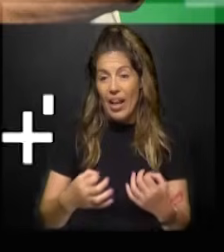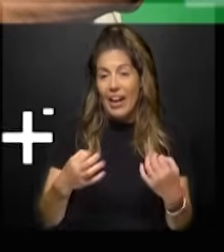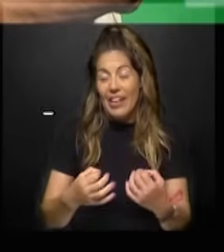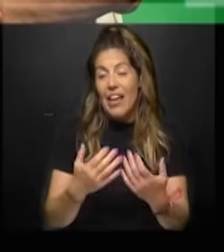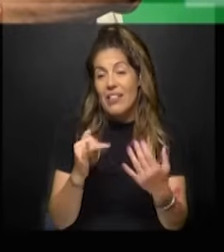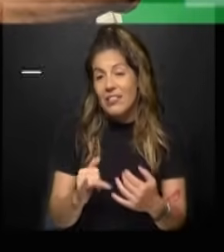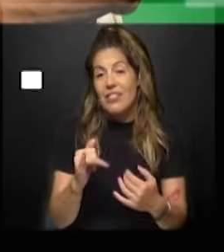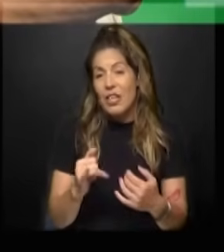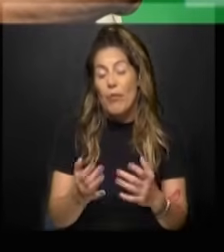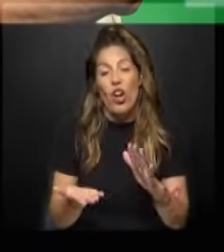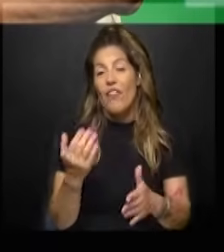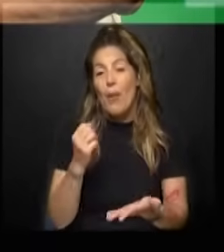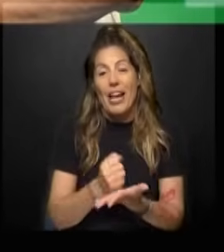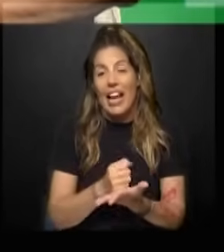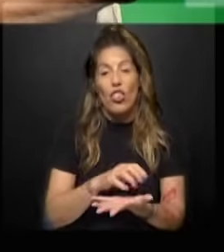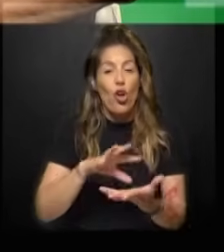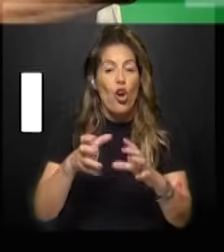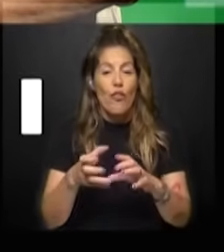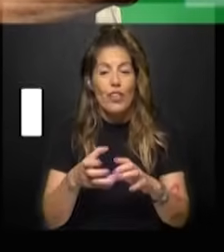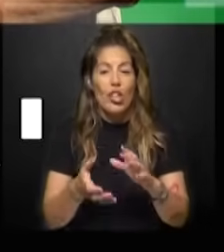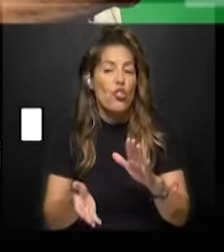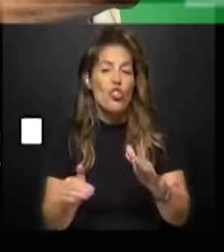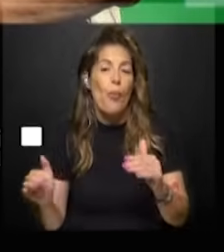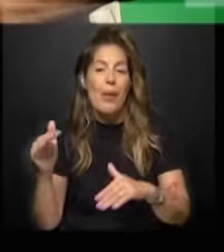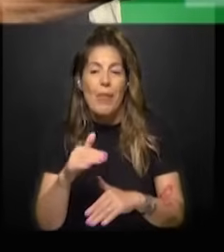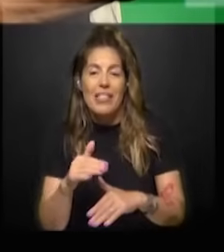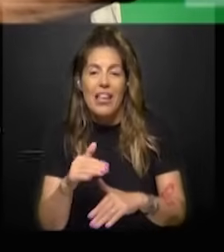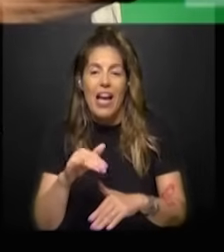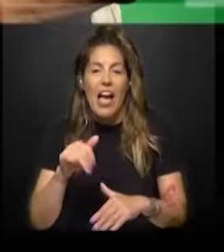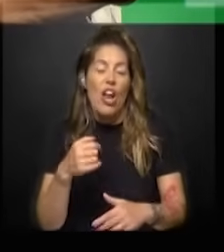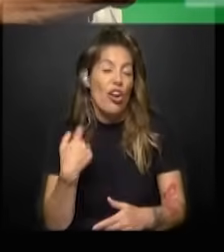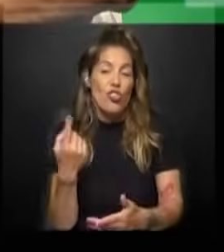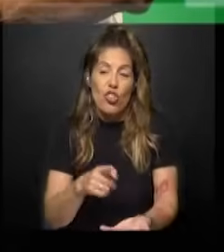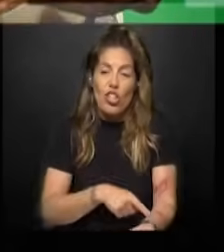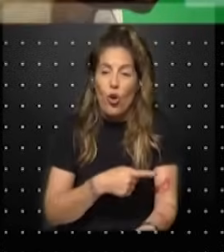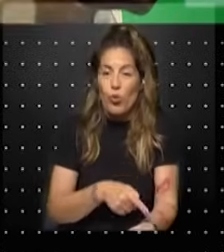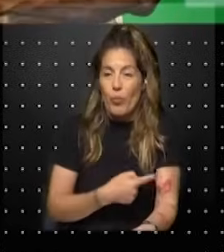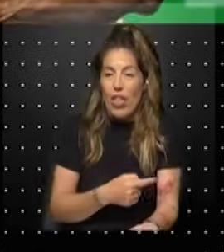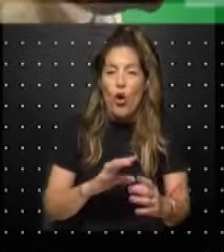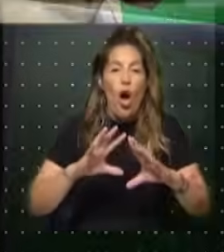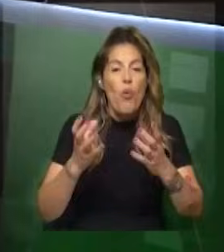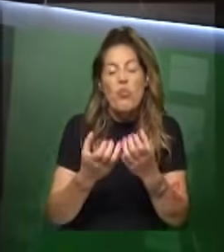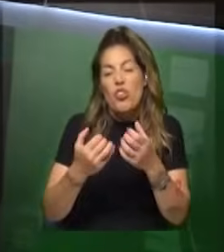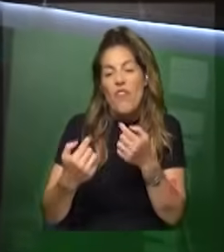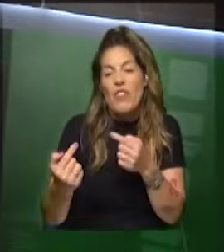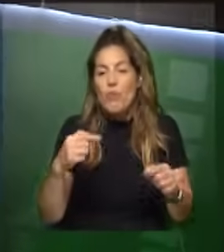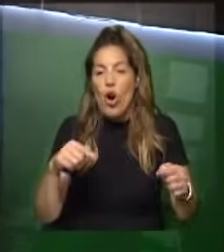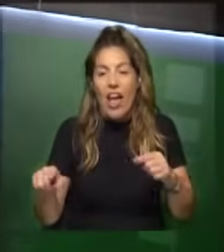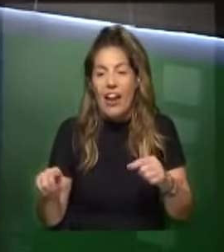marcando más los conflictos en estos momentos sobrepasa ya a lo que estábamos acostumbrados nosotros, un mundo bipolar con dos